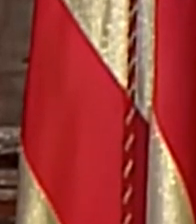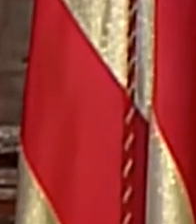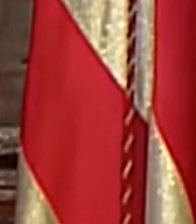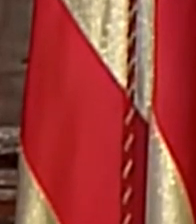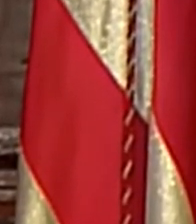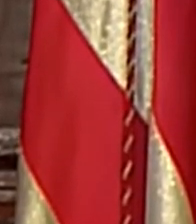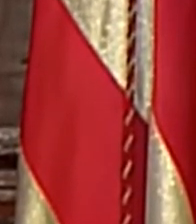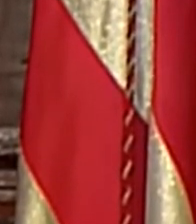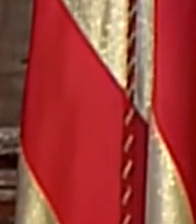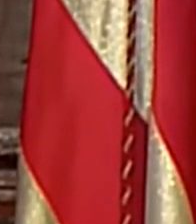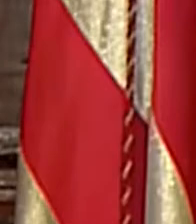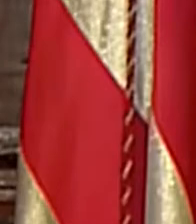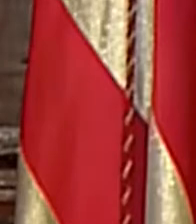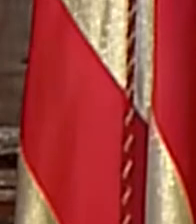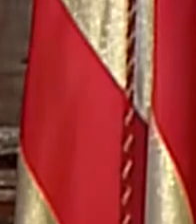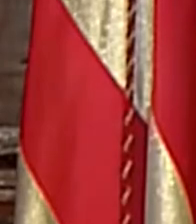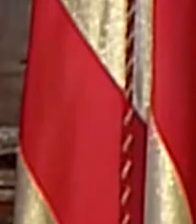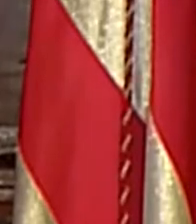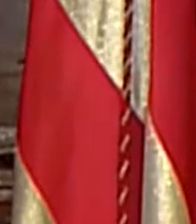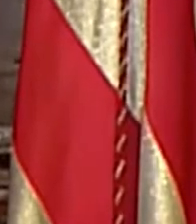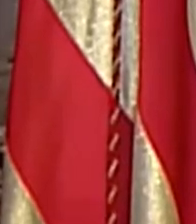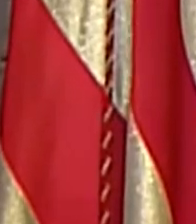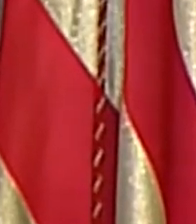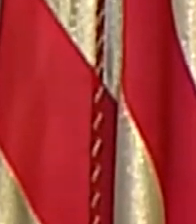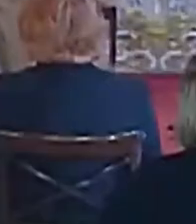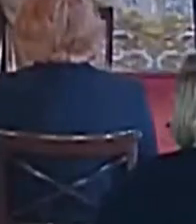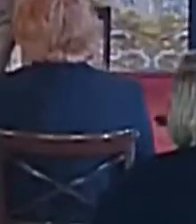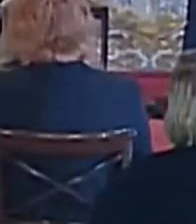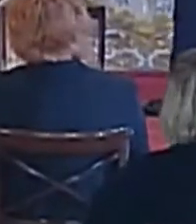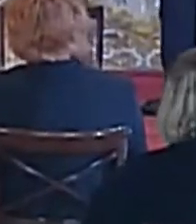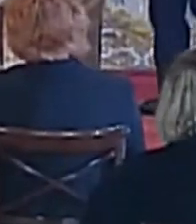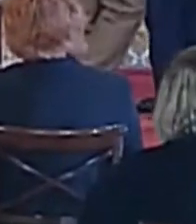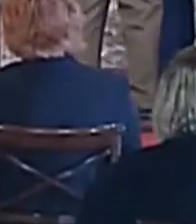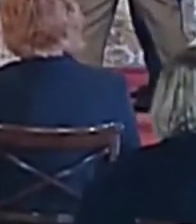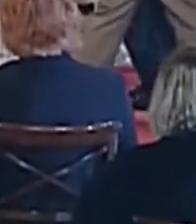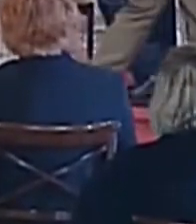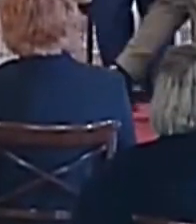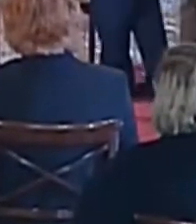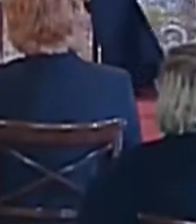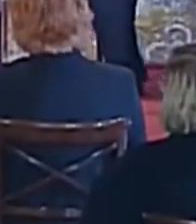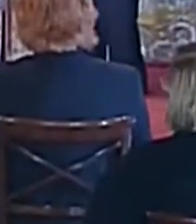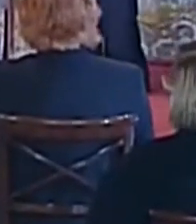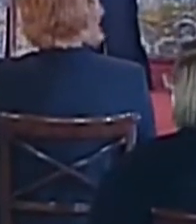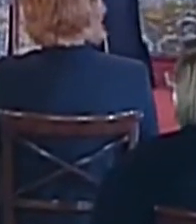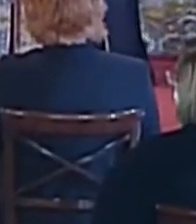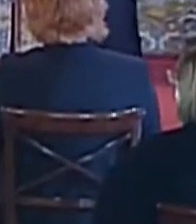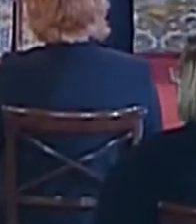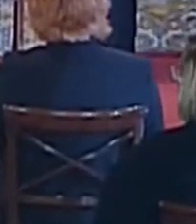Tiene la palabra la ministra de Defensa, doña Margarita Robles.